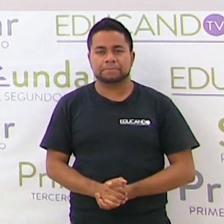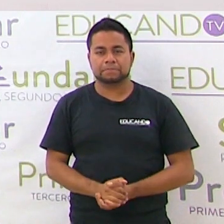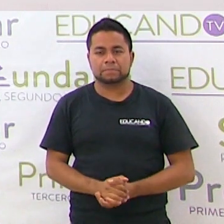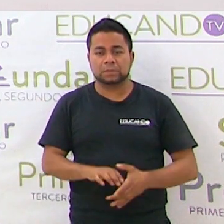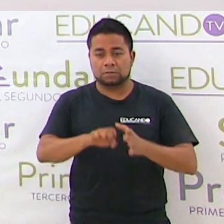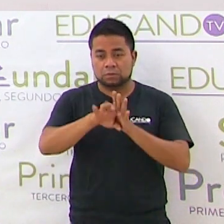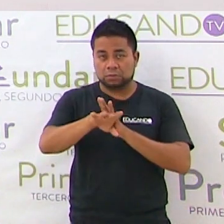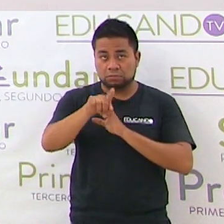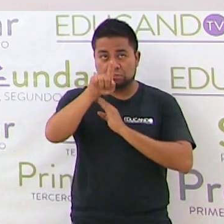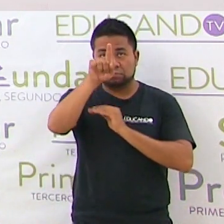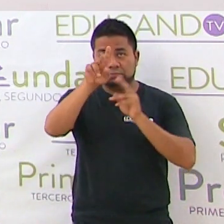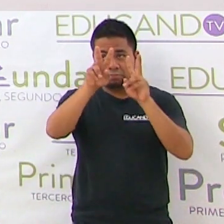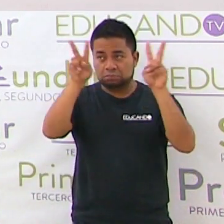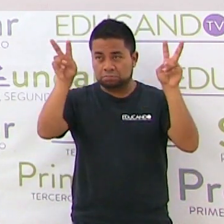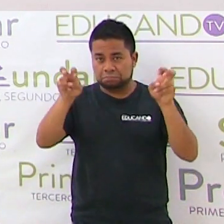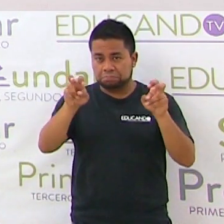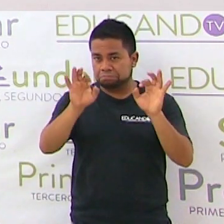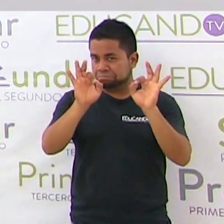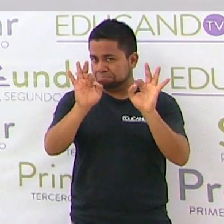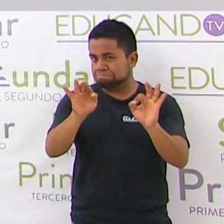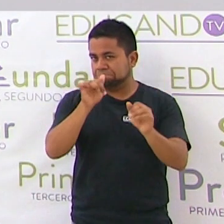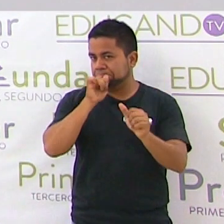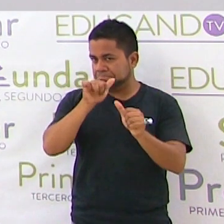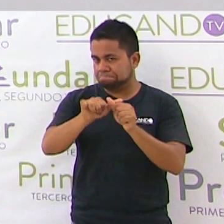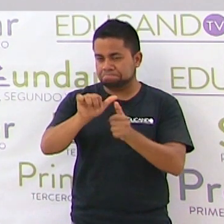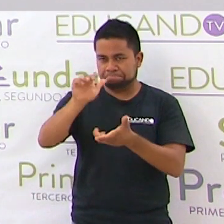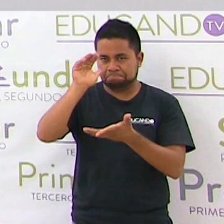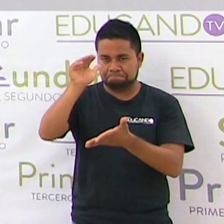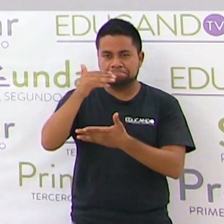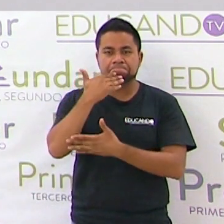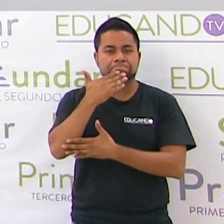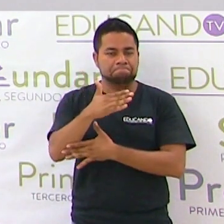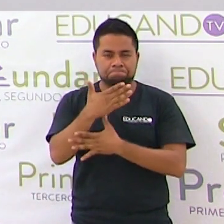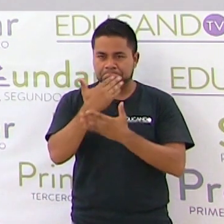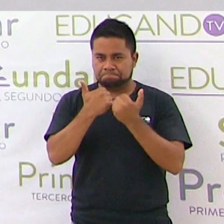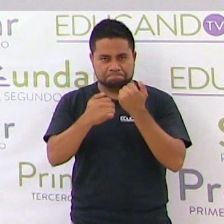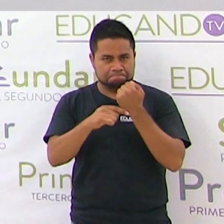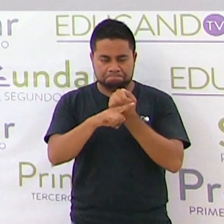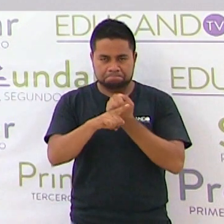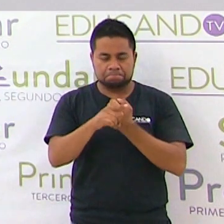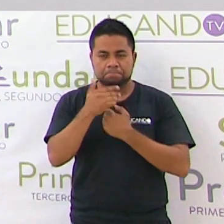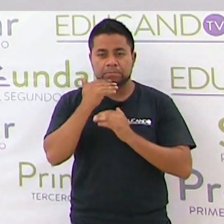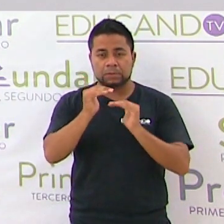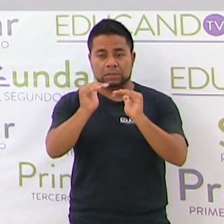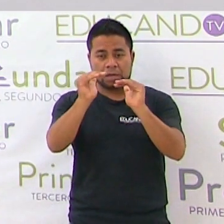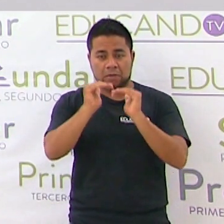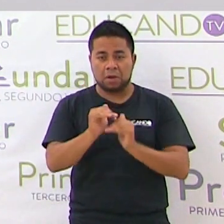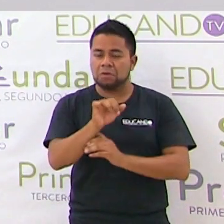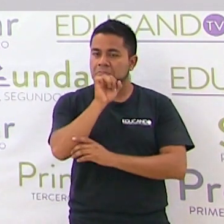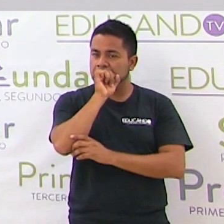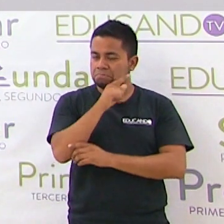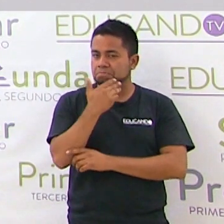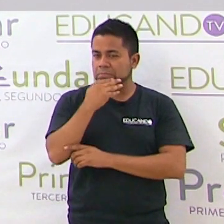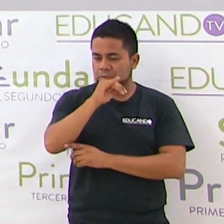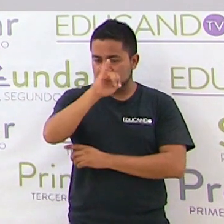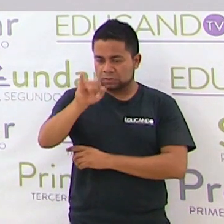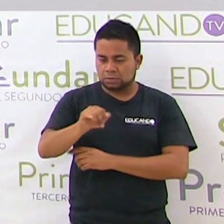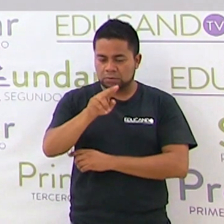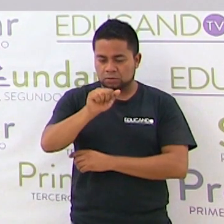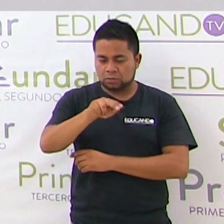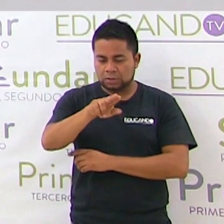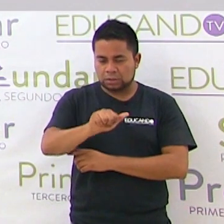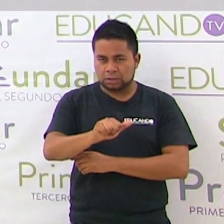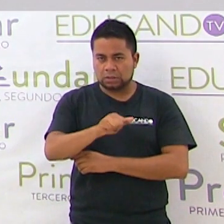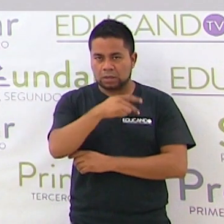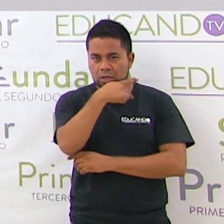el título sí se usó correctamente la mayúscula, ahí no hay problema. Acá también, Juana, aparte